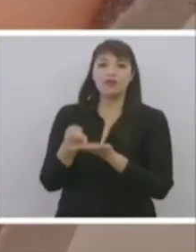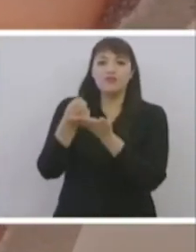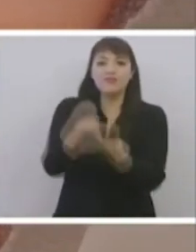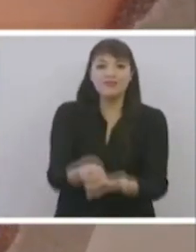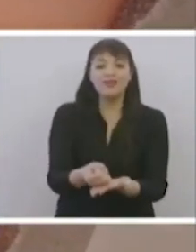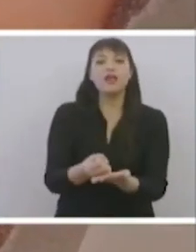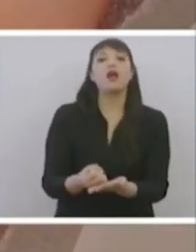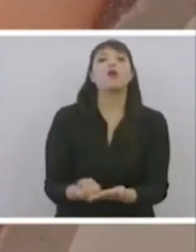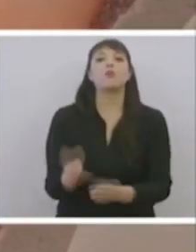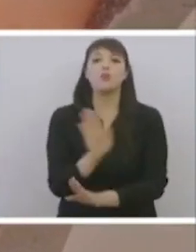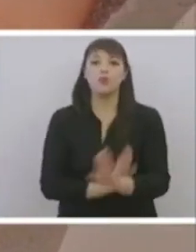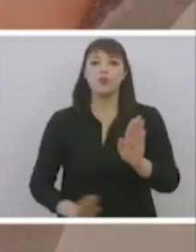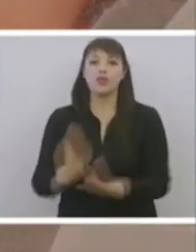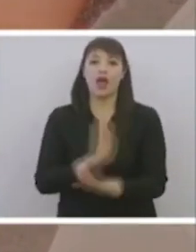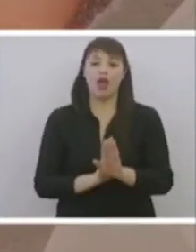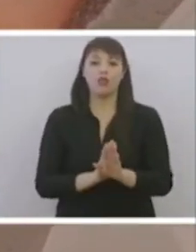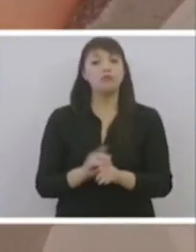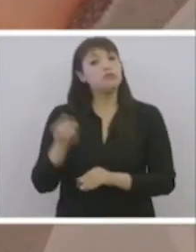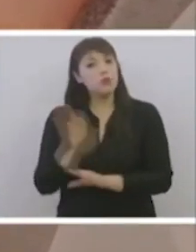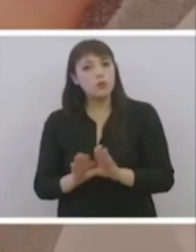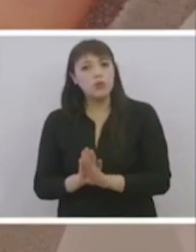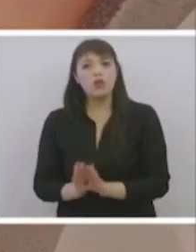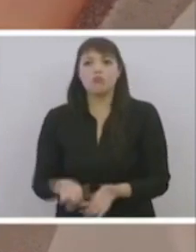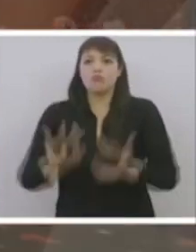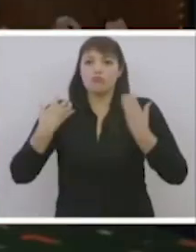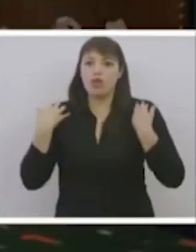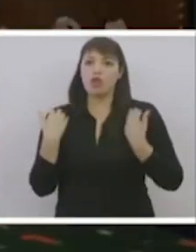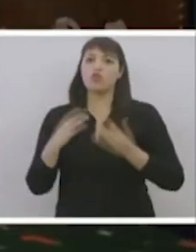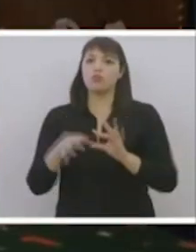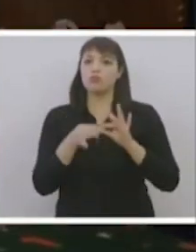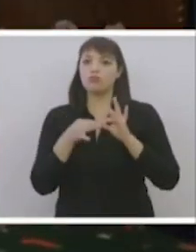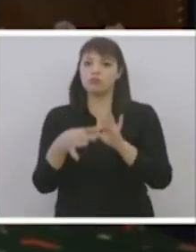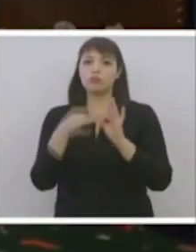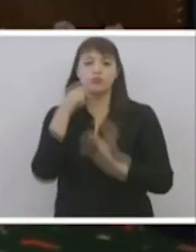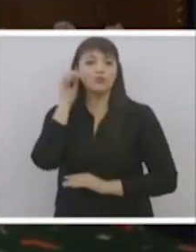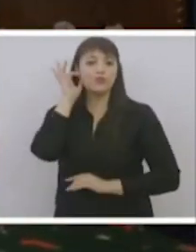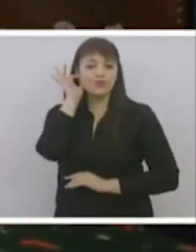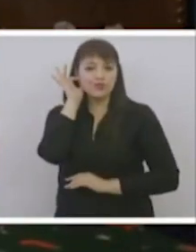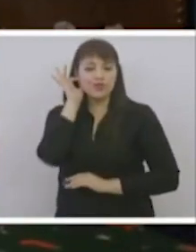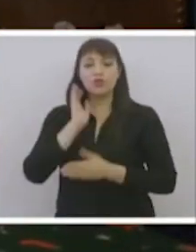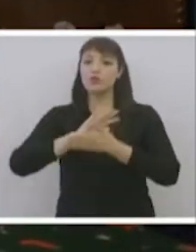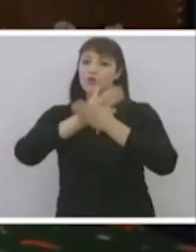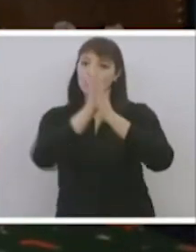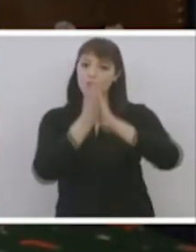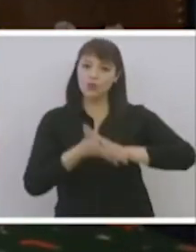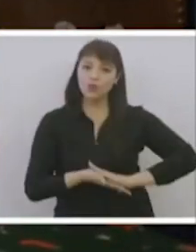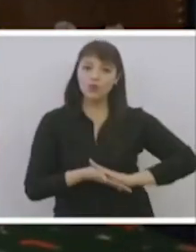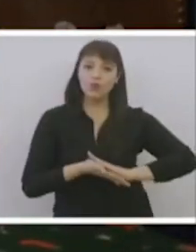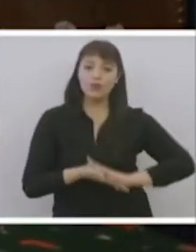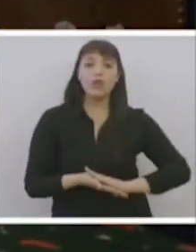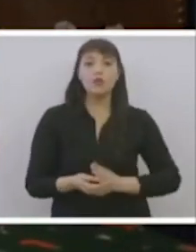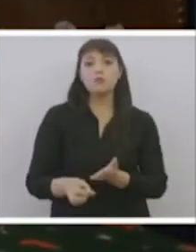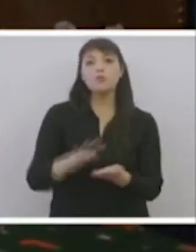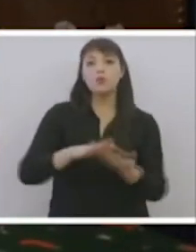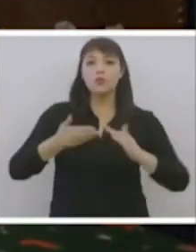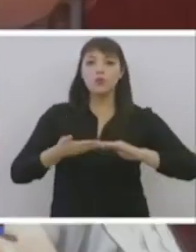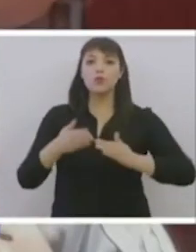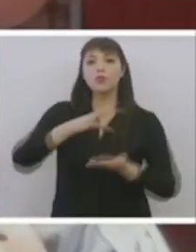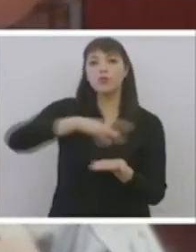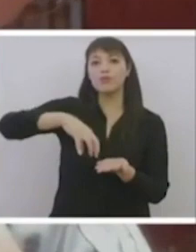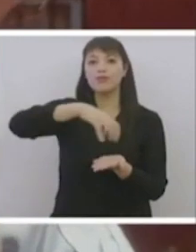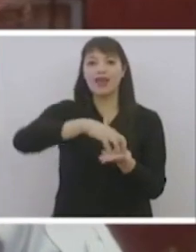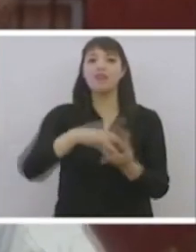al fortalecimiento y a la creación de nuevos espacios vinculados a los LAM, a los